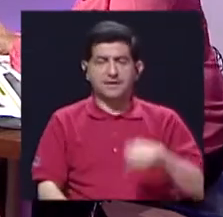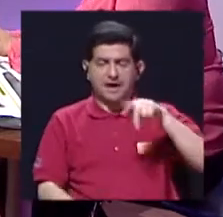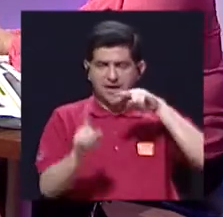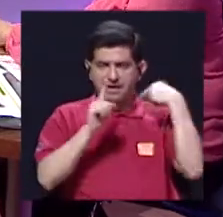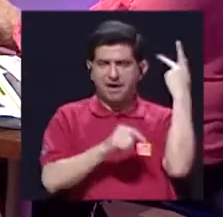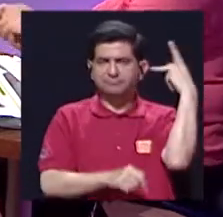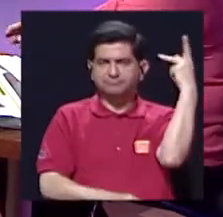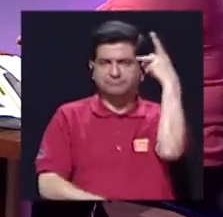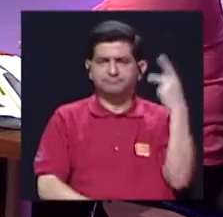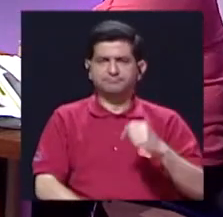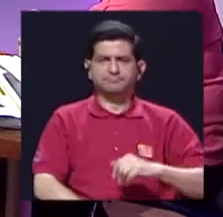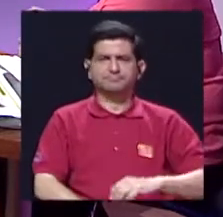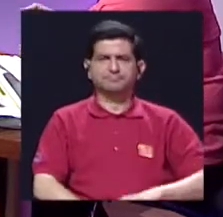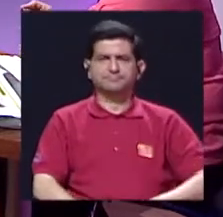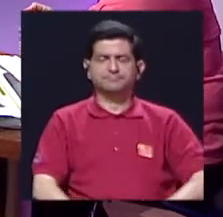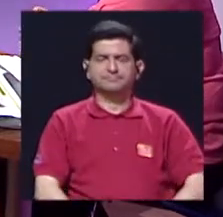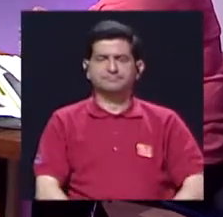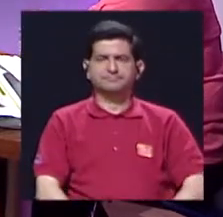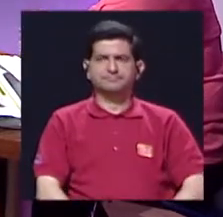Miradas Políticas.